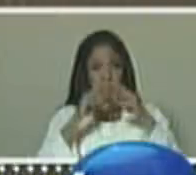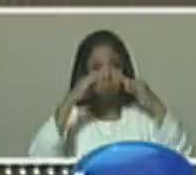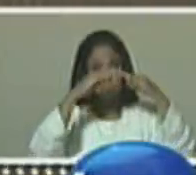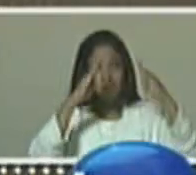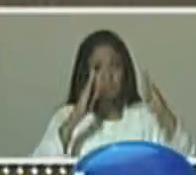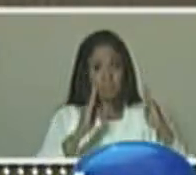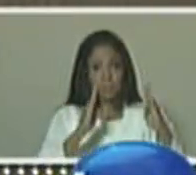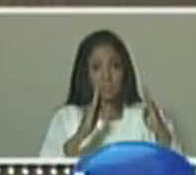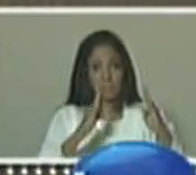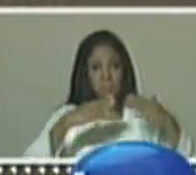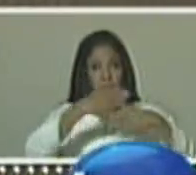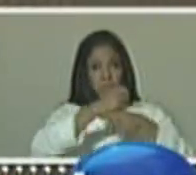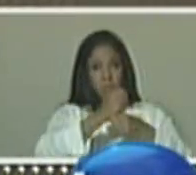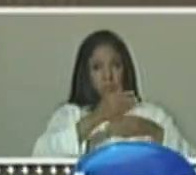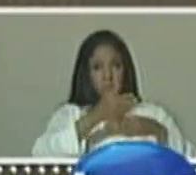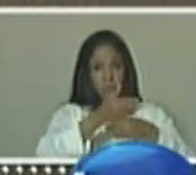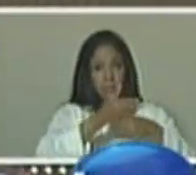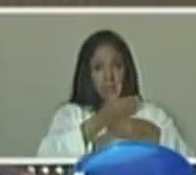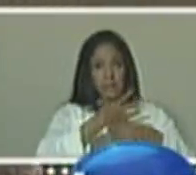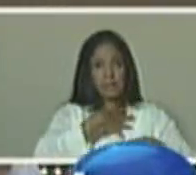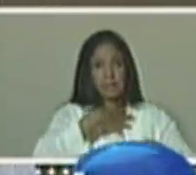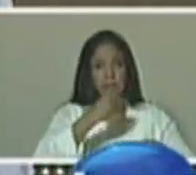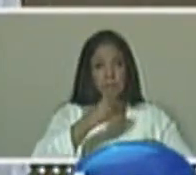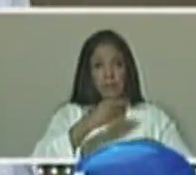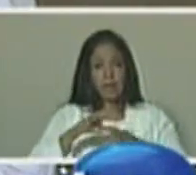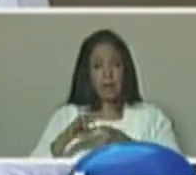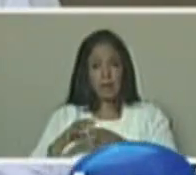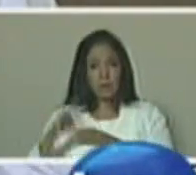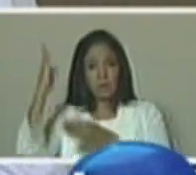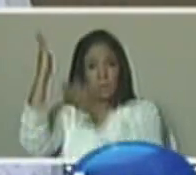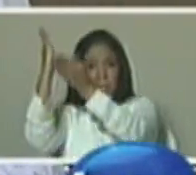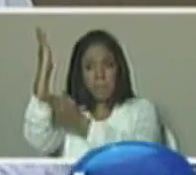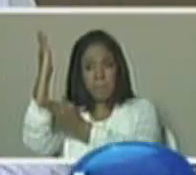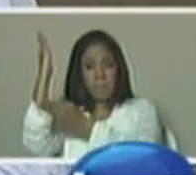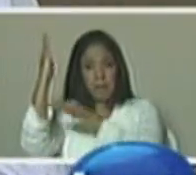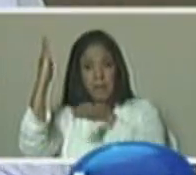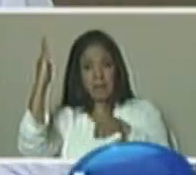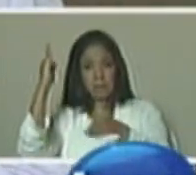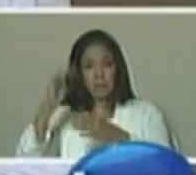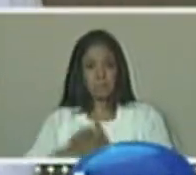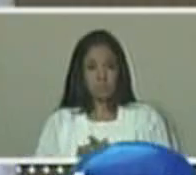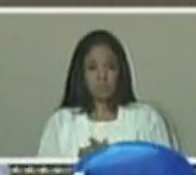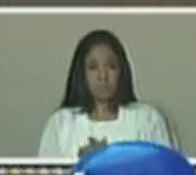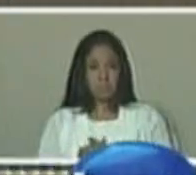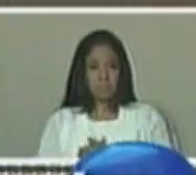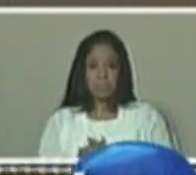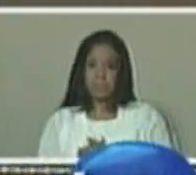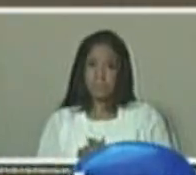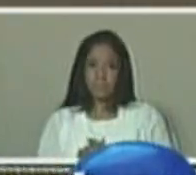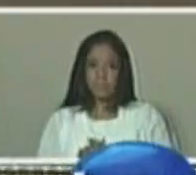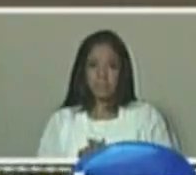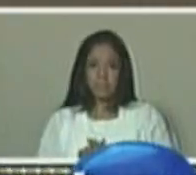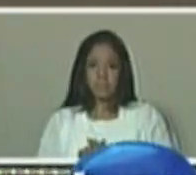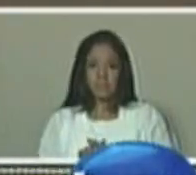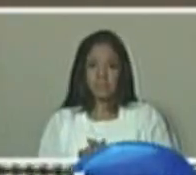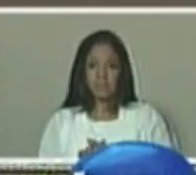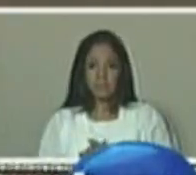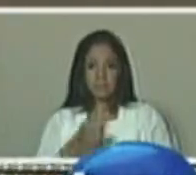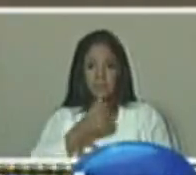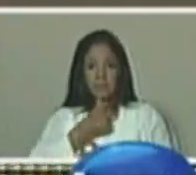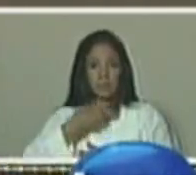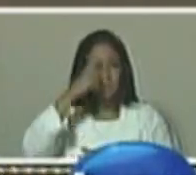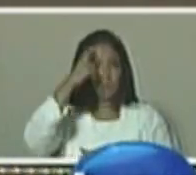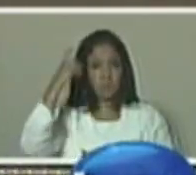las cuales son hechas de caña blanca, palos y pencas. Por otro lado, yo